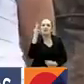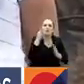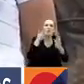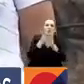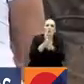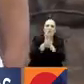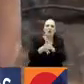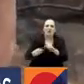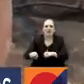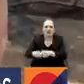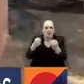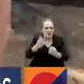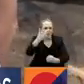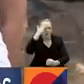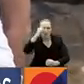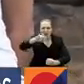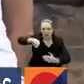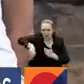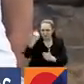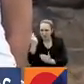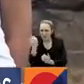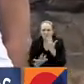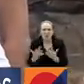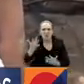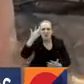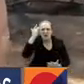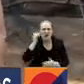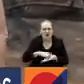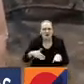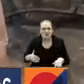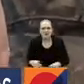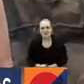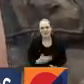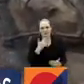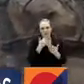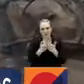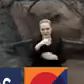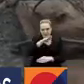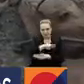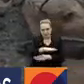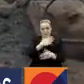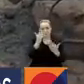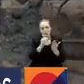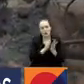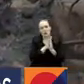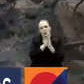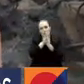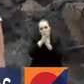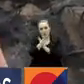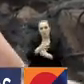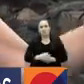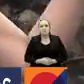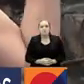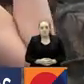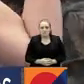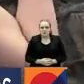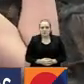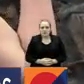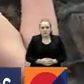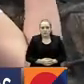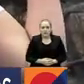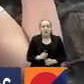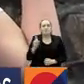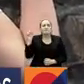esas hipótesis que originó este incendio. Muy buenas tardes. Muy buenas tardes. Nosotros estamos,